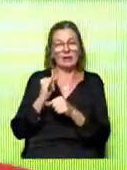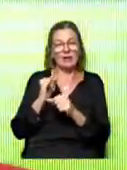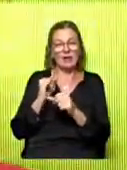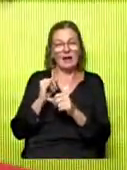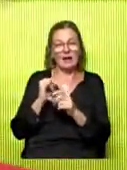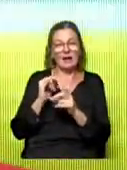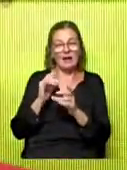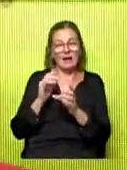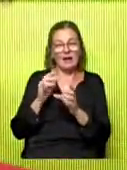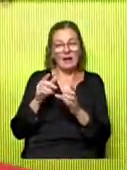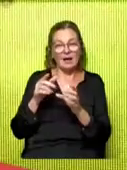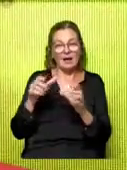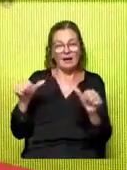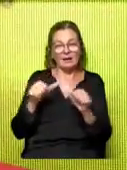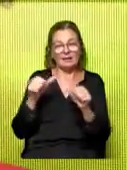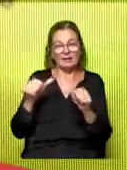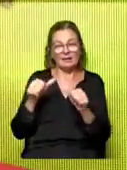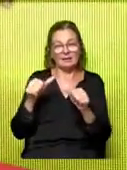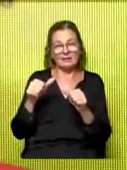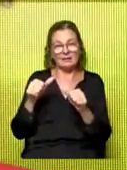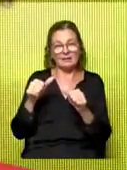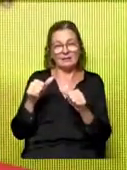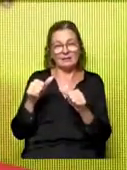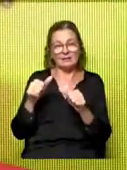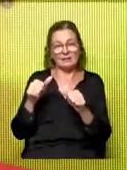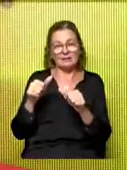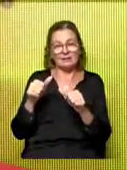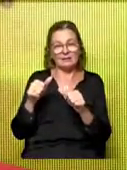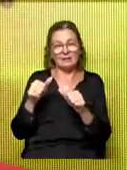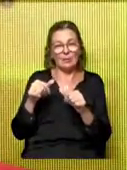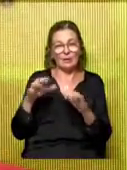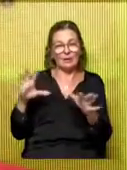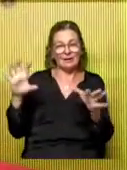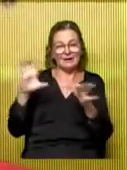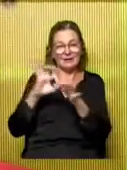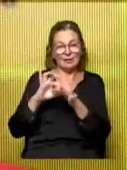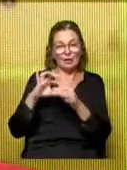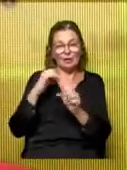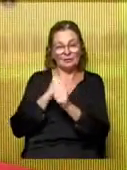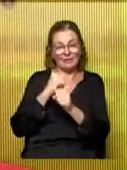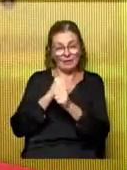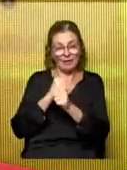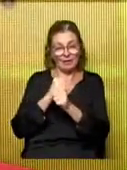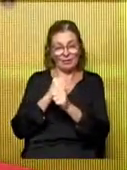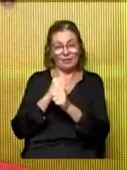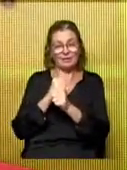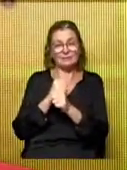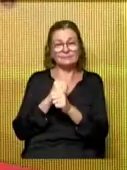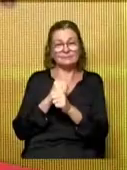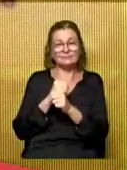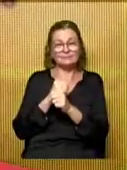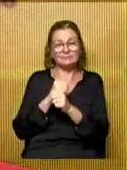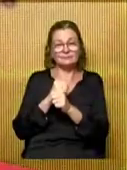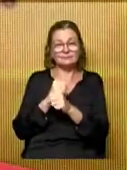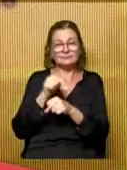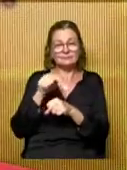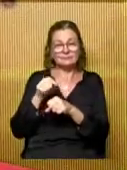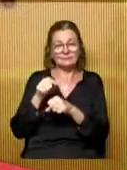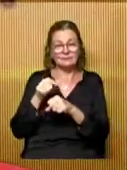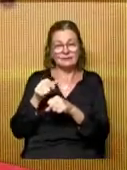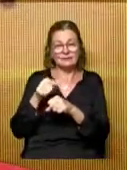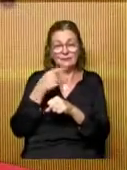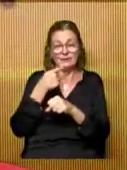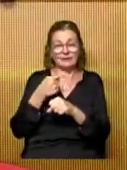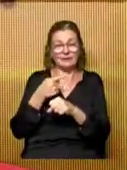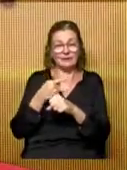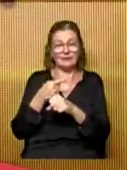parte que hace a la propia relación con las trabajadoras y trabajadores, ¿no? Que en ese caso nosotras tenemos que